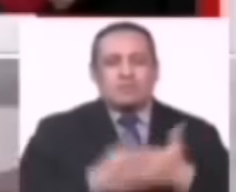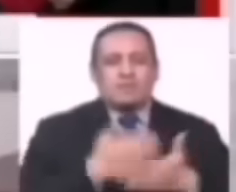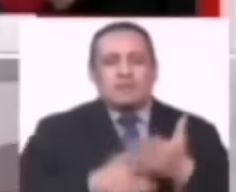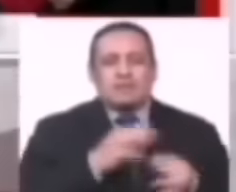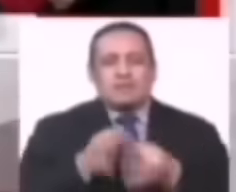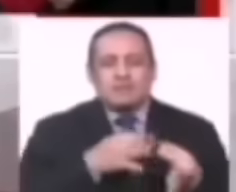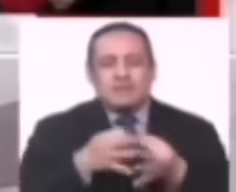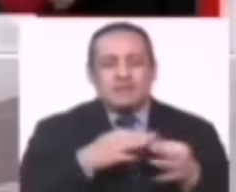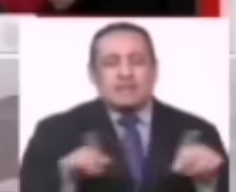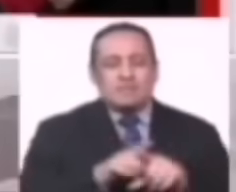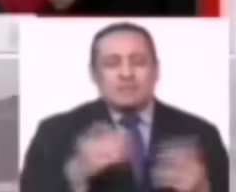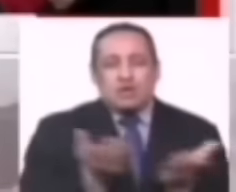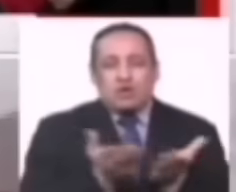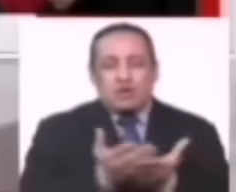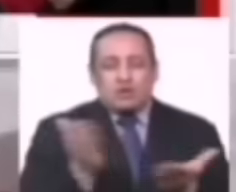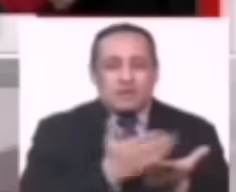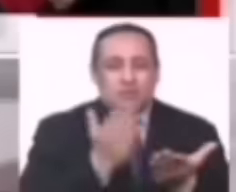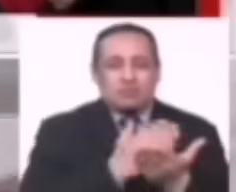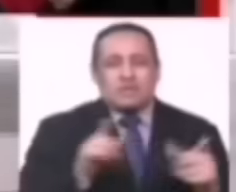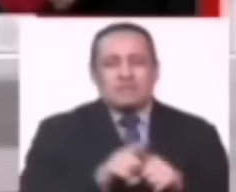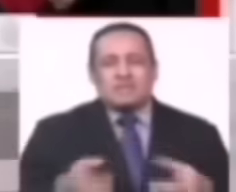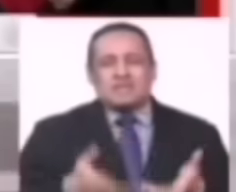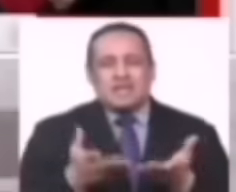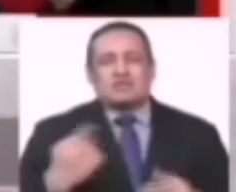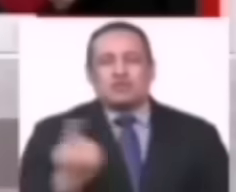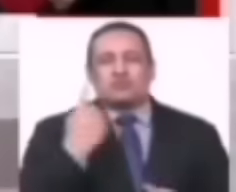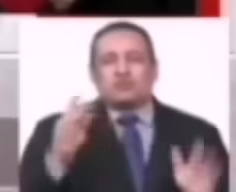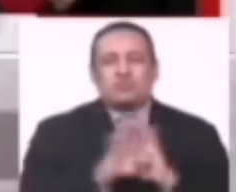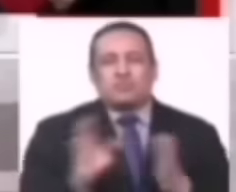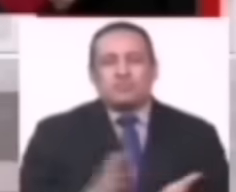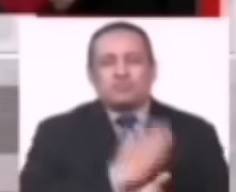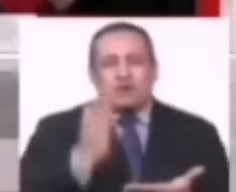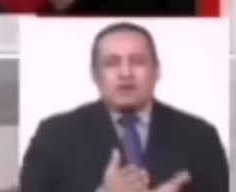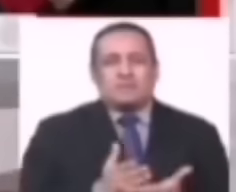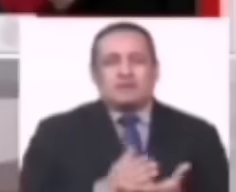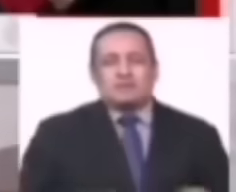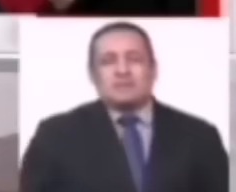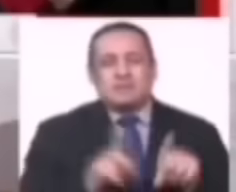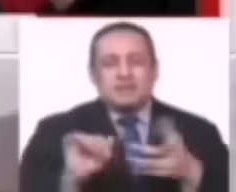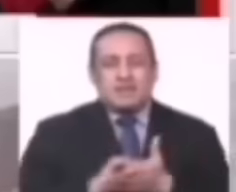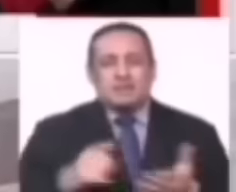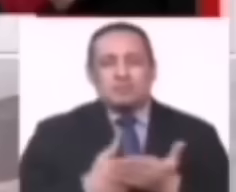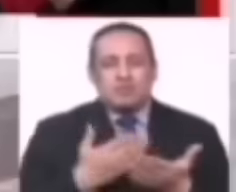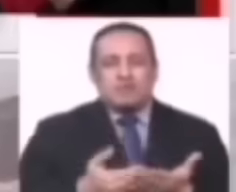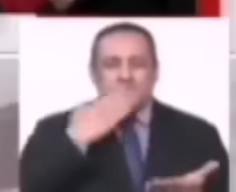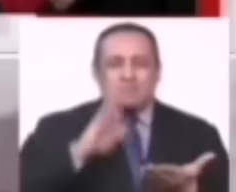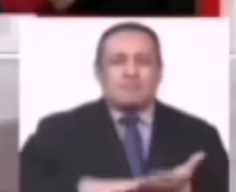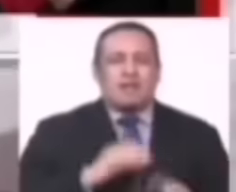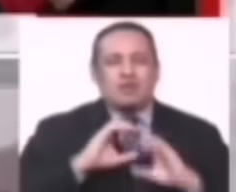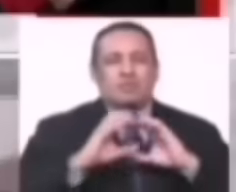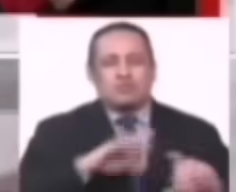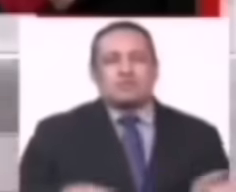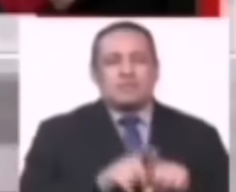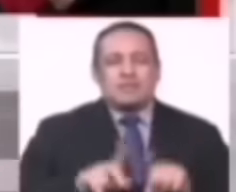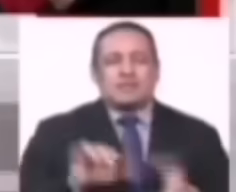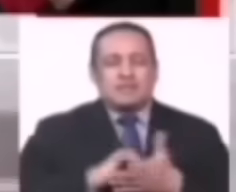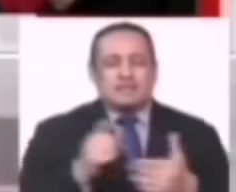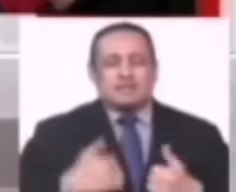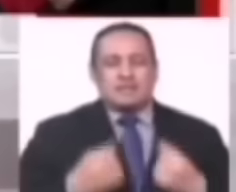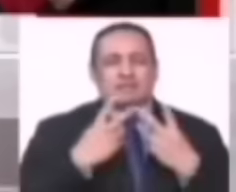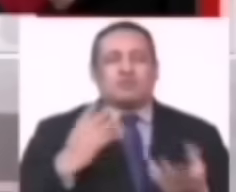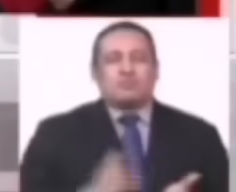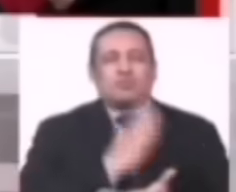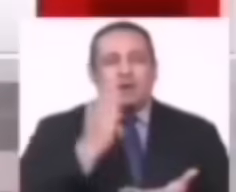escolares viene generando no solo un problema de deficiente comunicación, sino también un problema